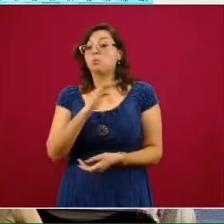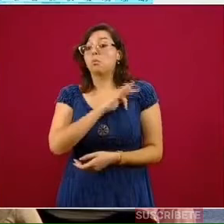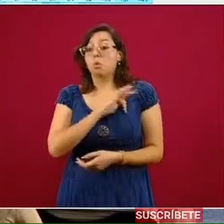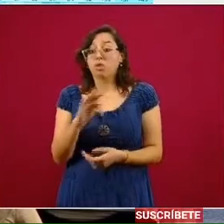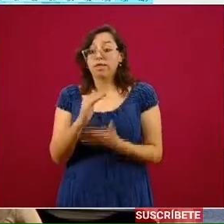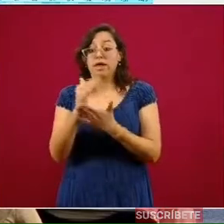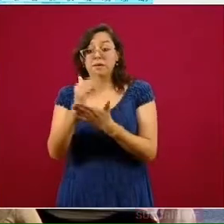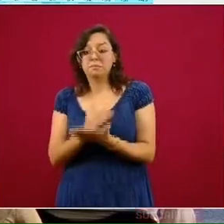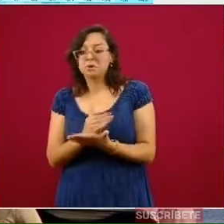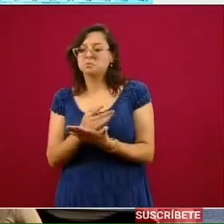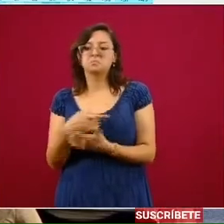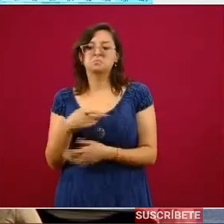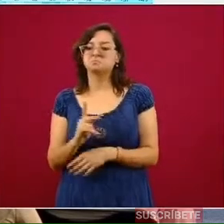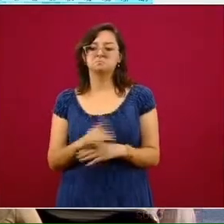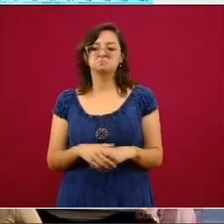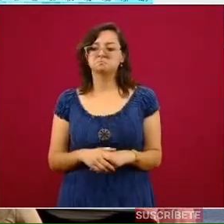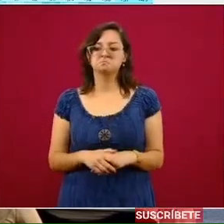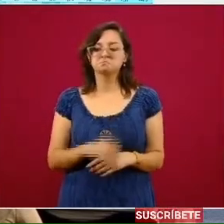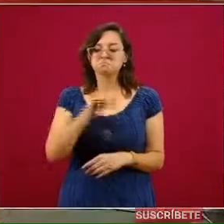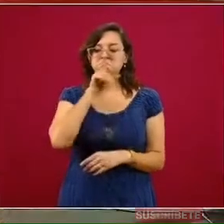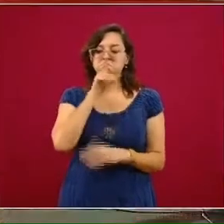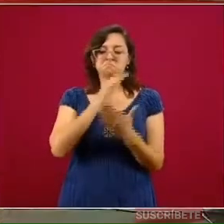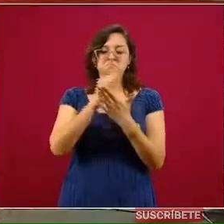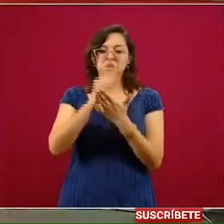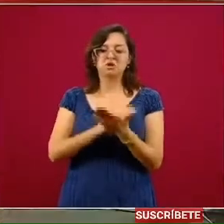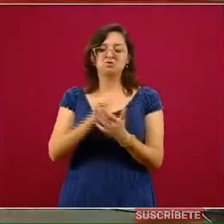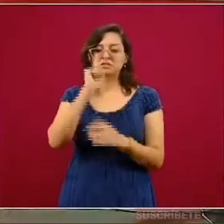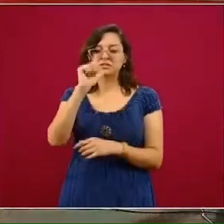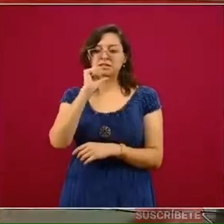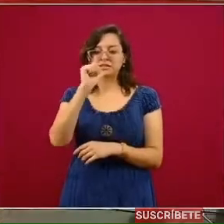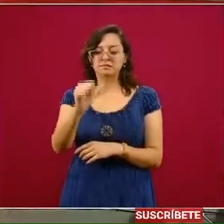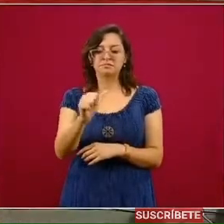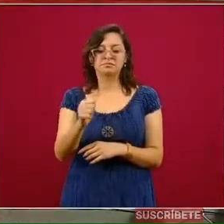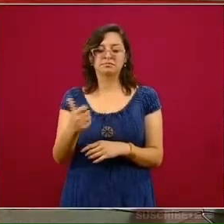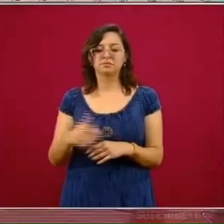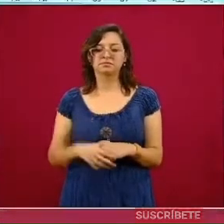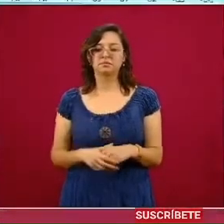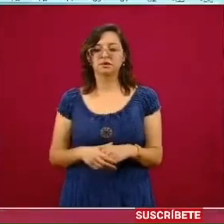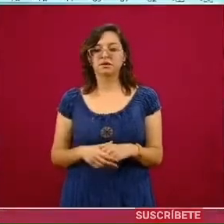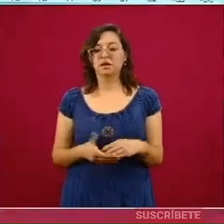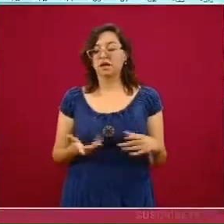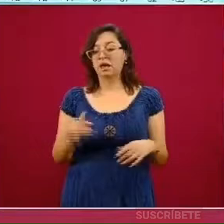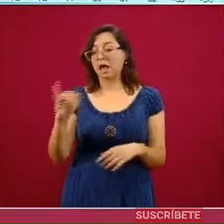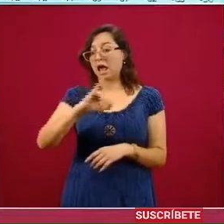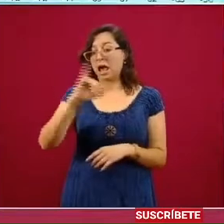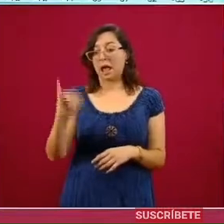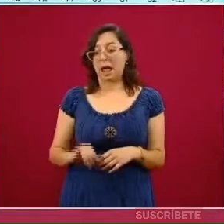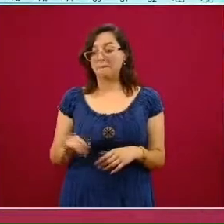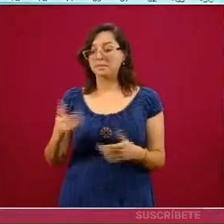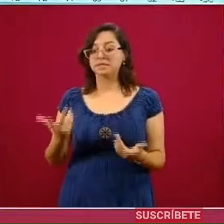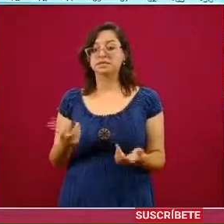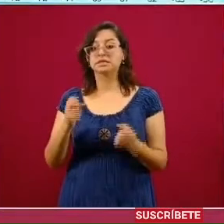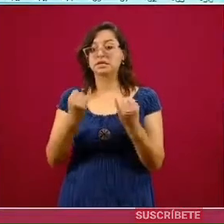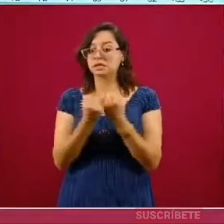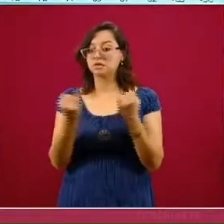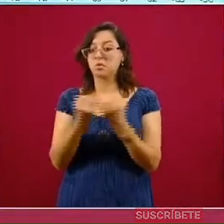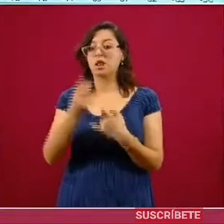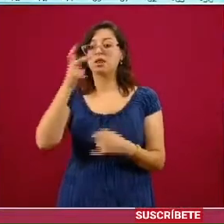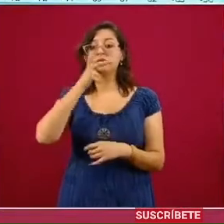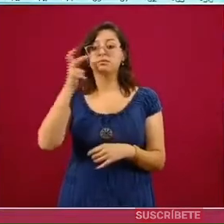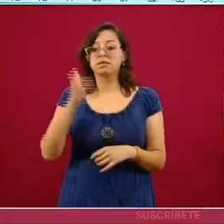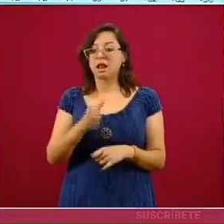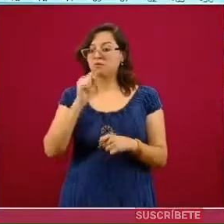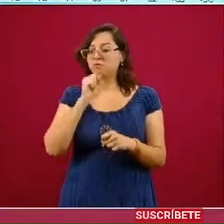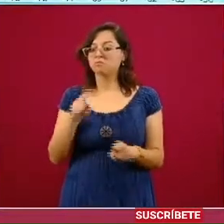muy poco, pero no lo necesario como para llegar a una meta, y esta nunca prácticamente se logró en toda la semana. Hidalgo, una